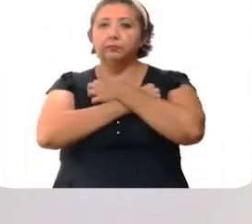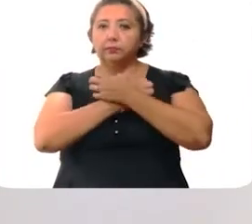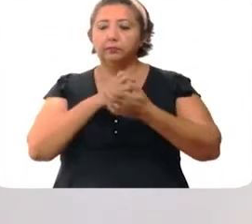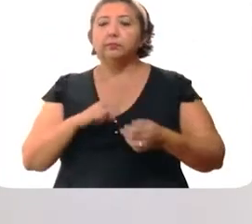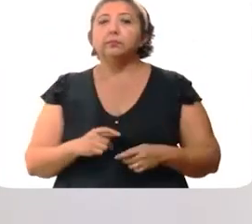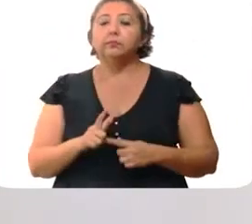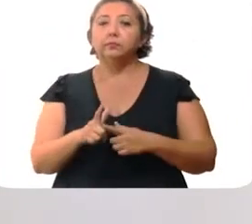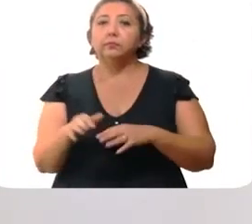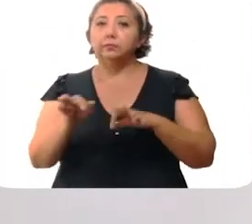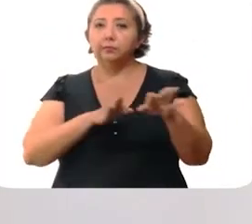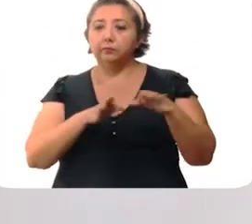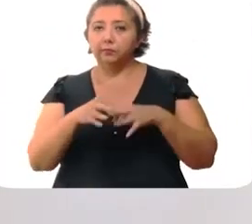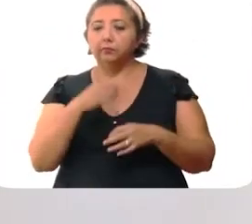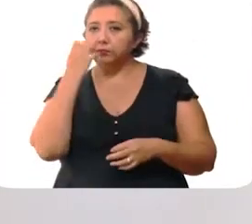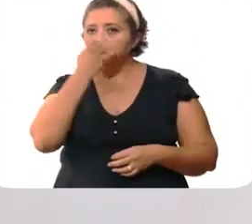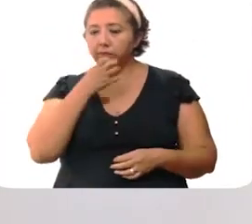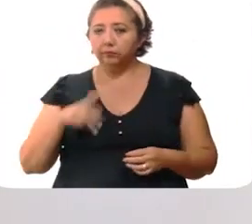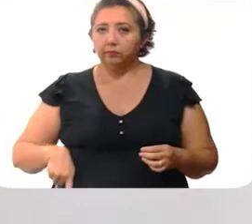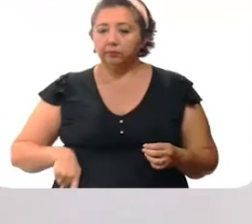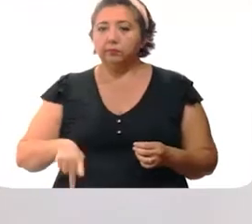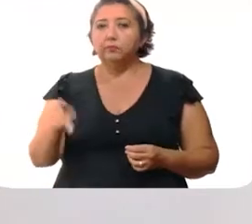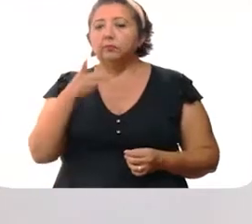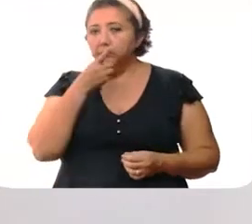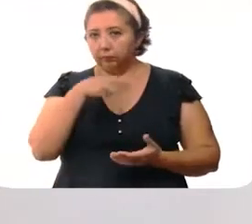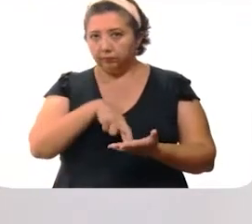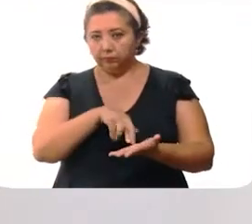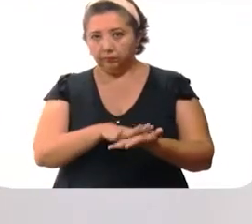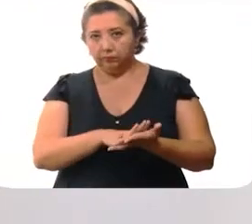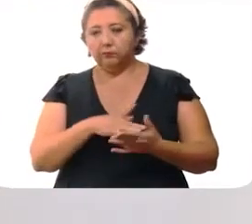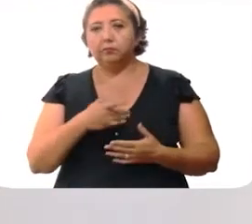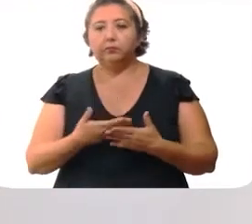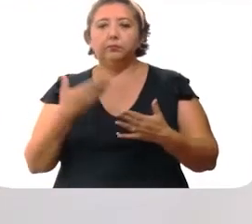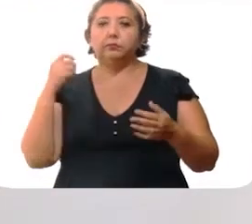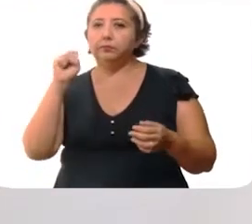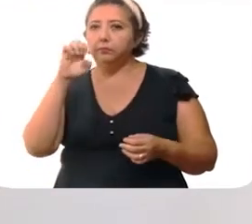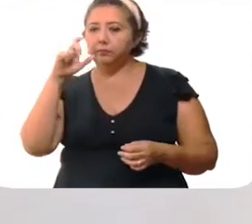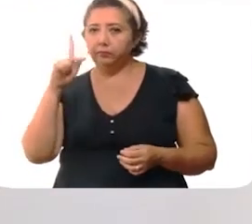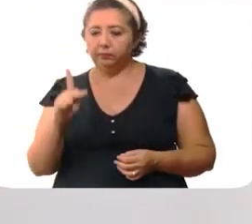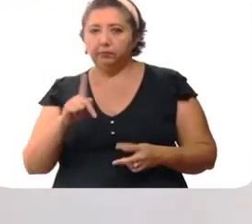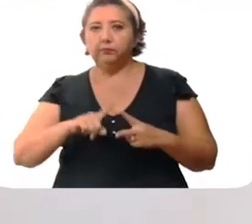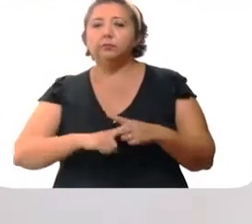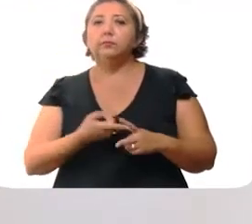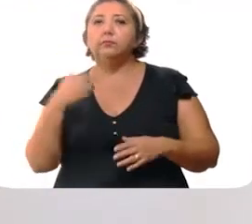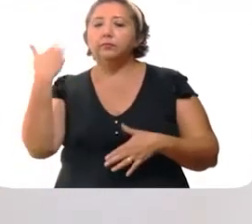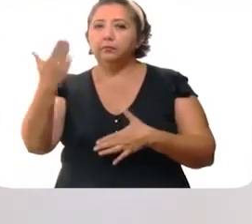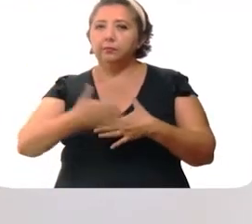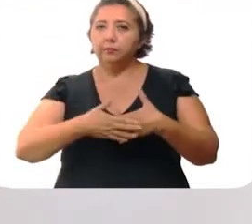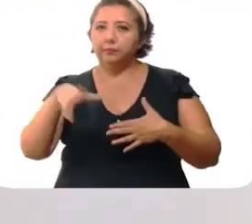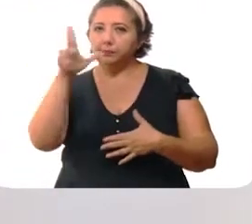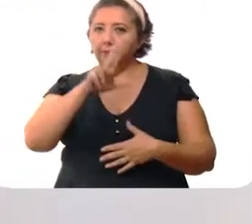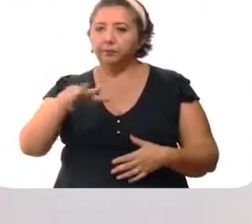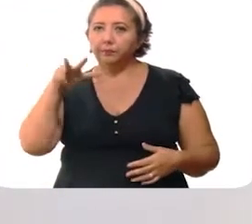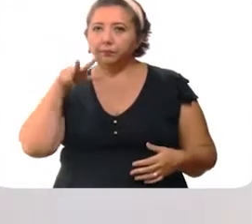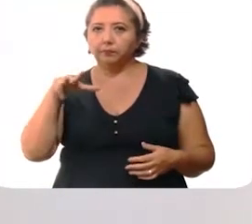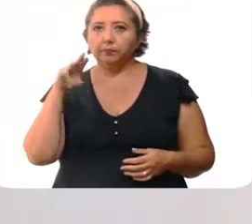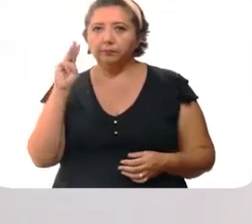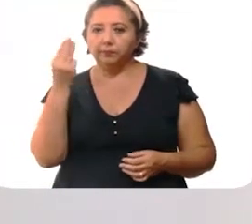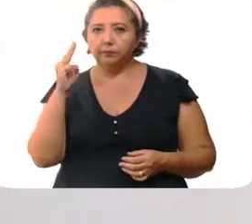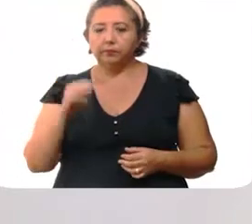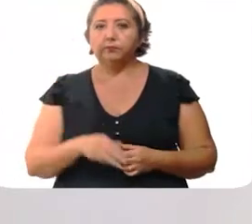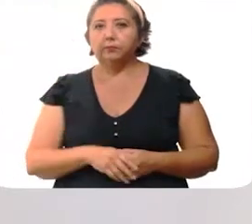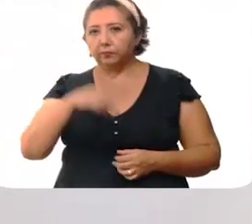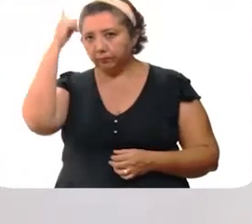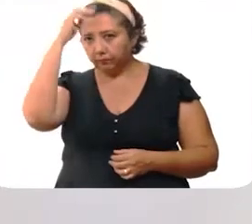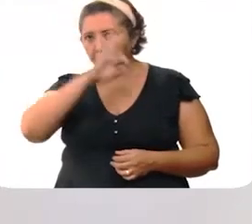activo de Yucatán de escuelas públicas y privadas registradas ante la SEP iniciará el próximo martes 18 de mayo. Para